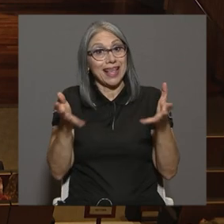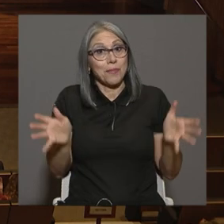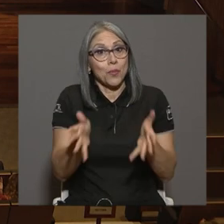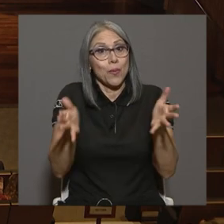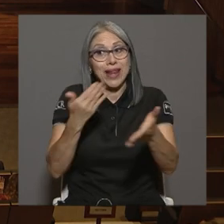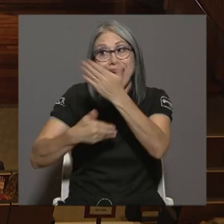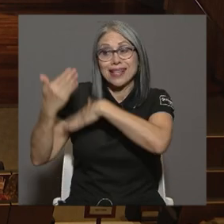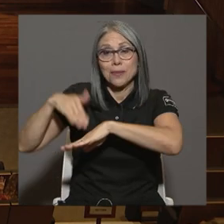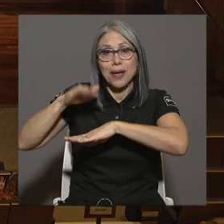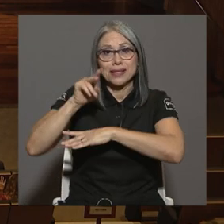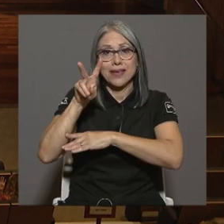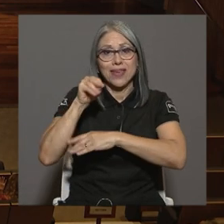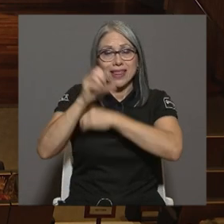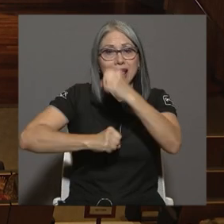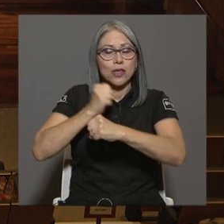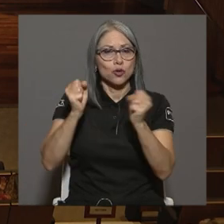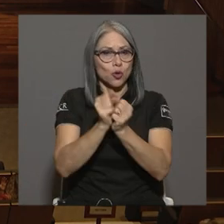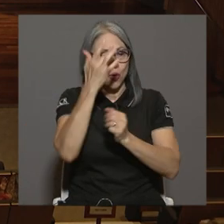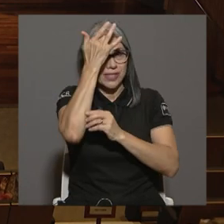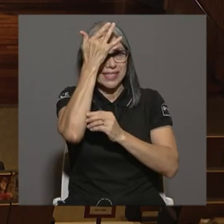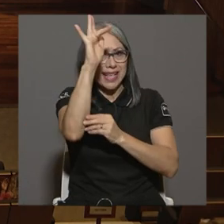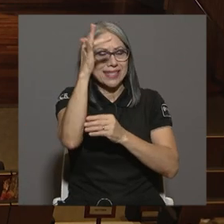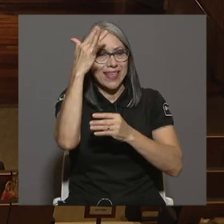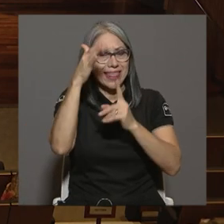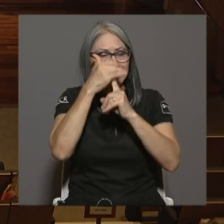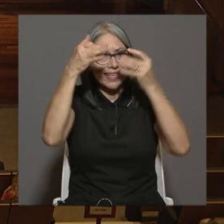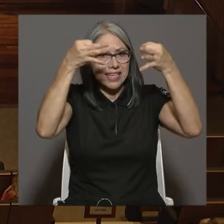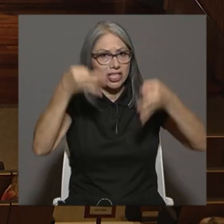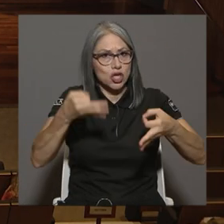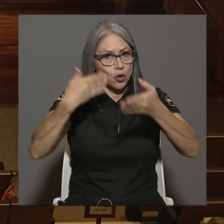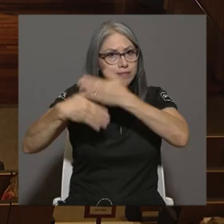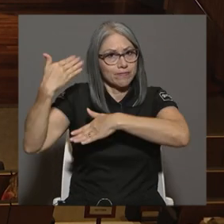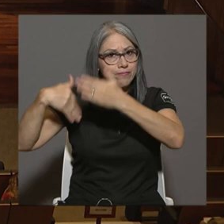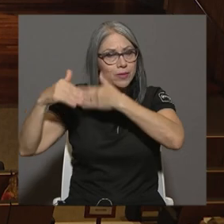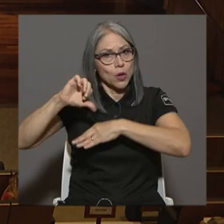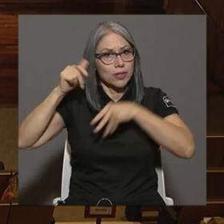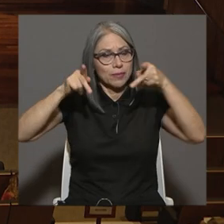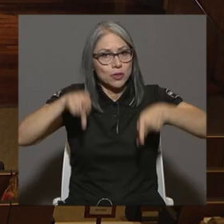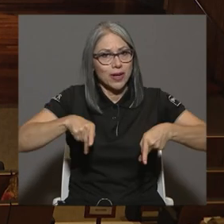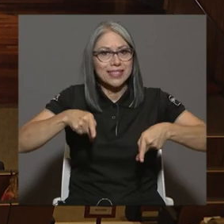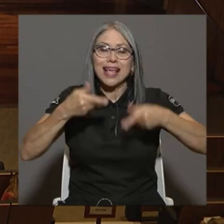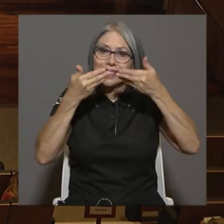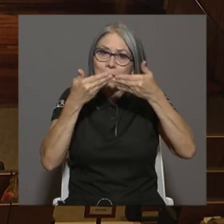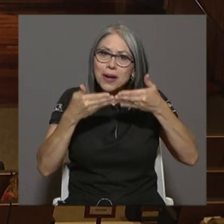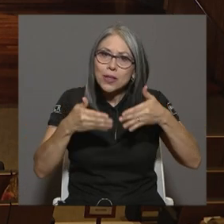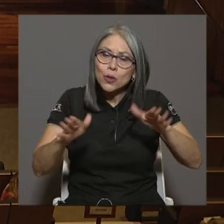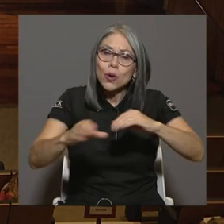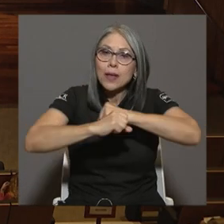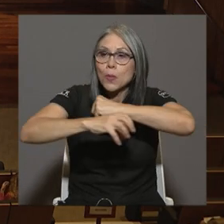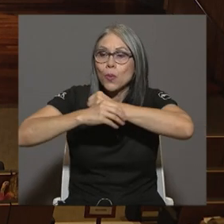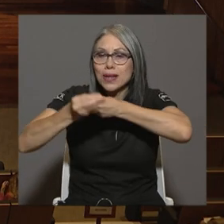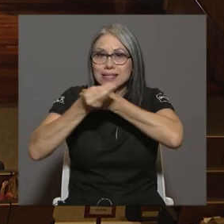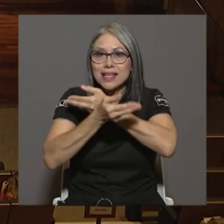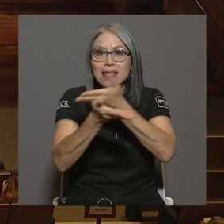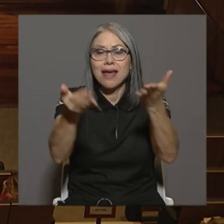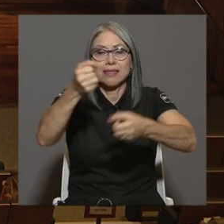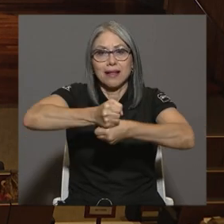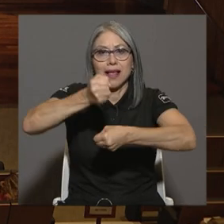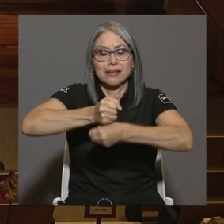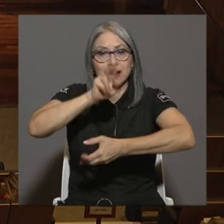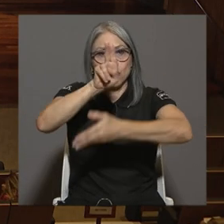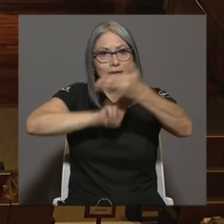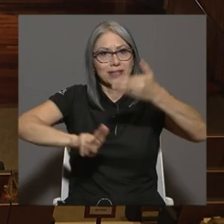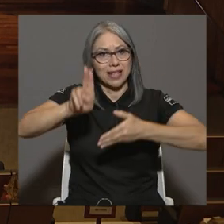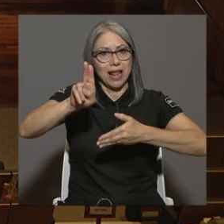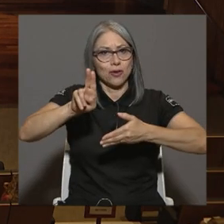años con la sabia decisión de los concejales en su momento, es una apertura y publicidad del quehacer universitario en el sentido